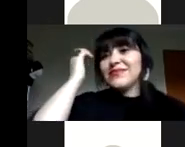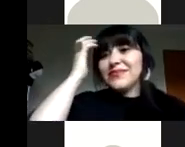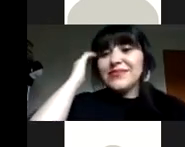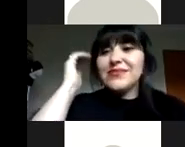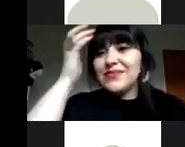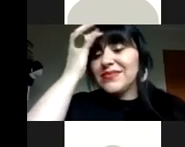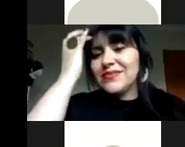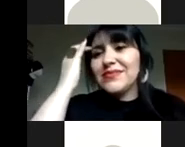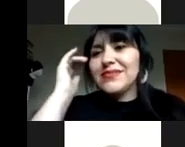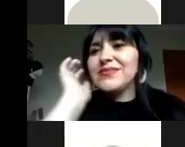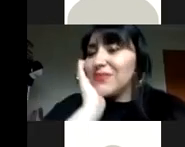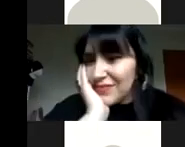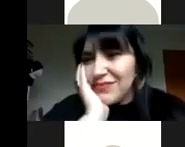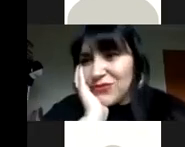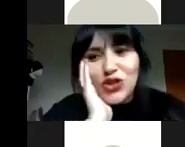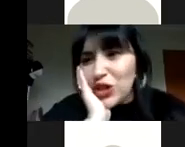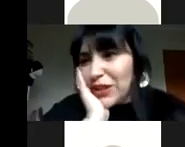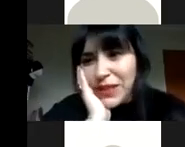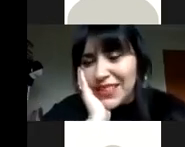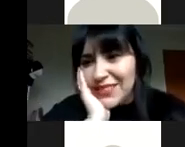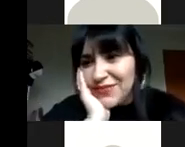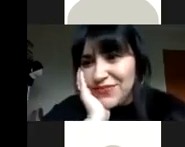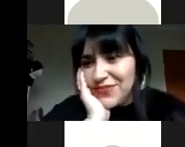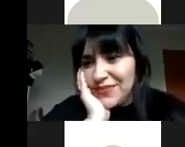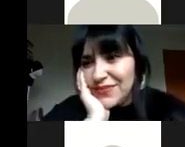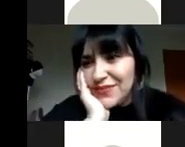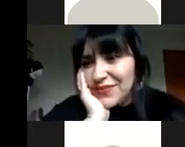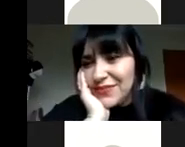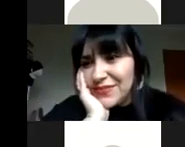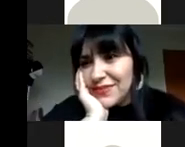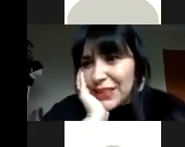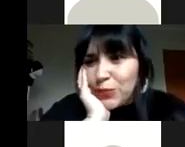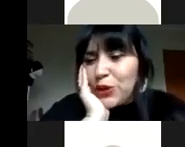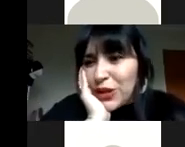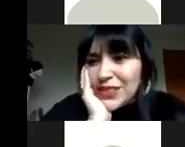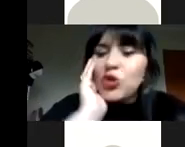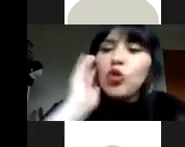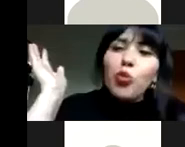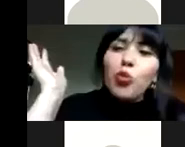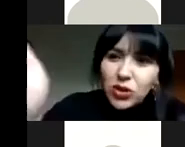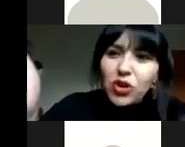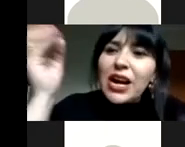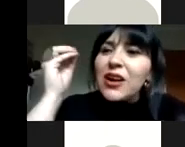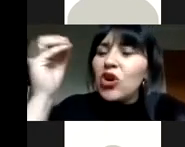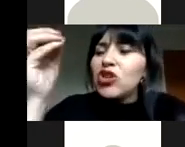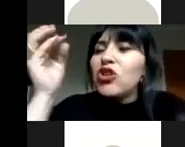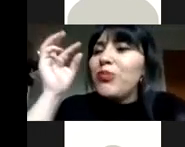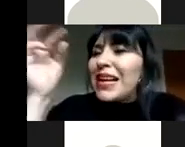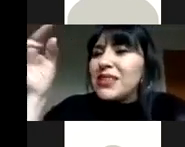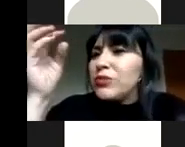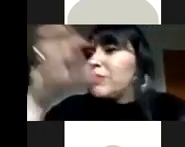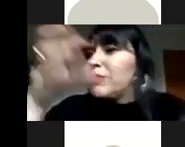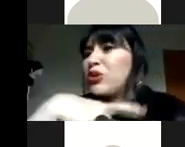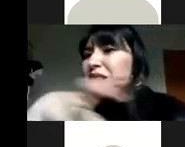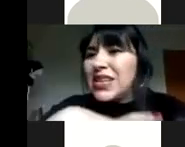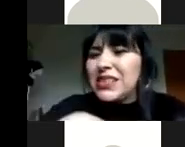como personalidad. Pero totalmente. Viene en árabe, acuérdense de eso. Pero es un mito. A corto plazo